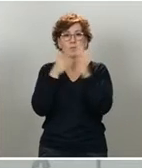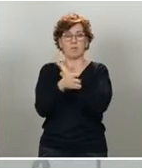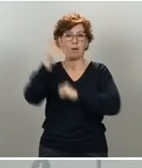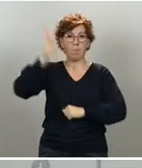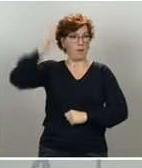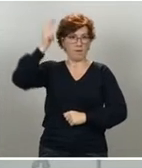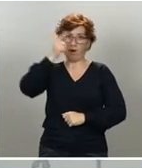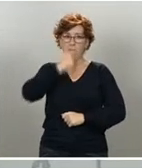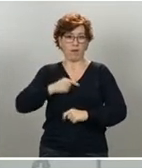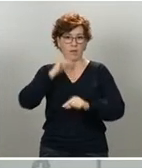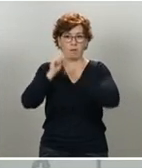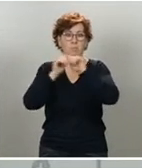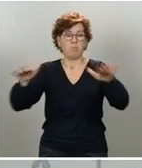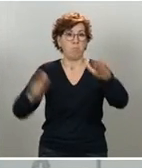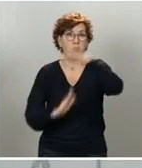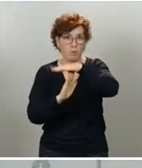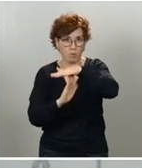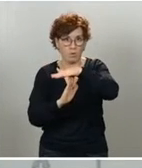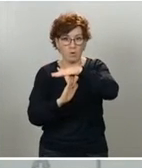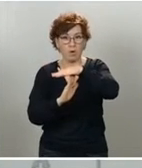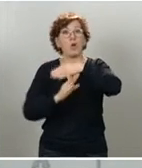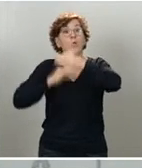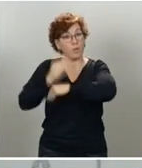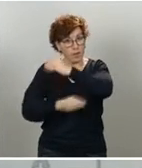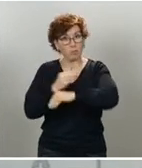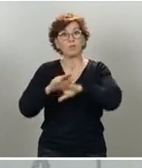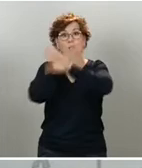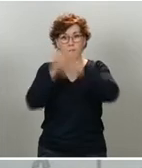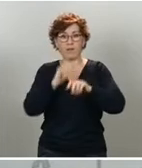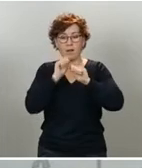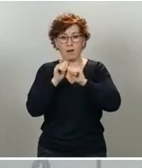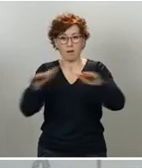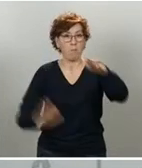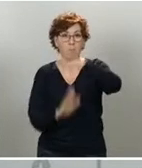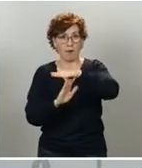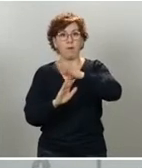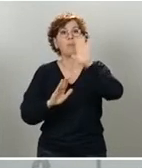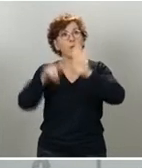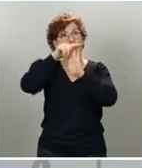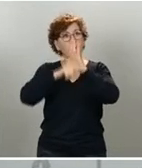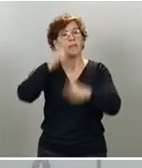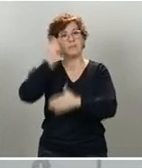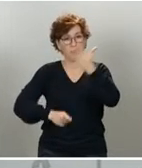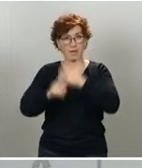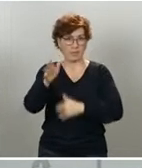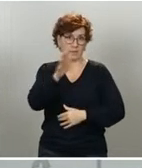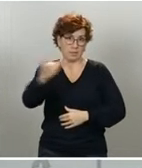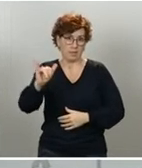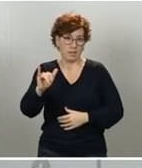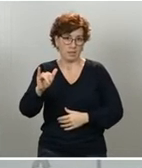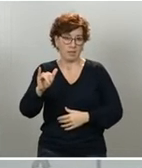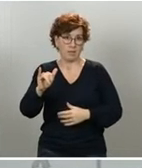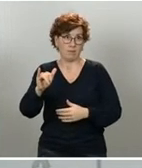lo aplicamos. Y cortamos la expansión del virus con las medidas más severas que se han adoptado, mejor dicho, en todo